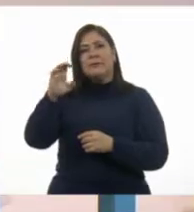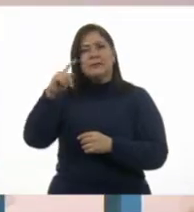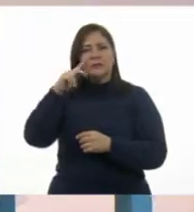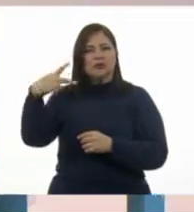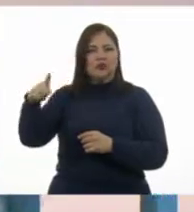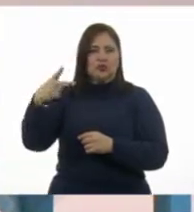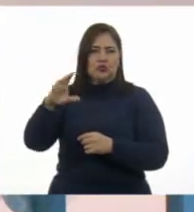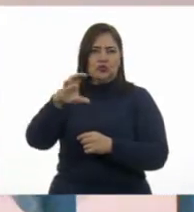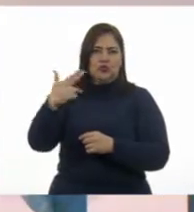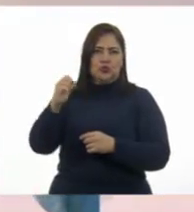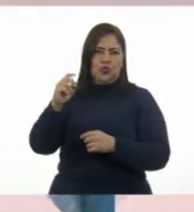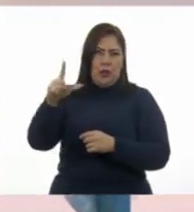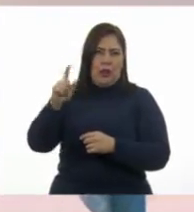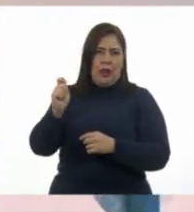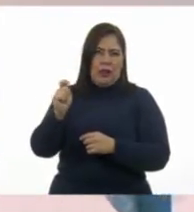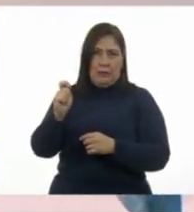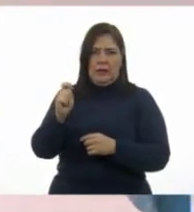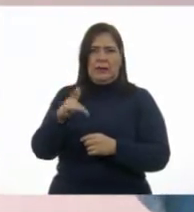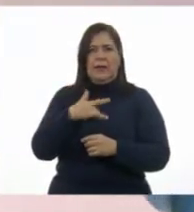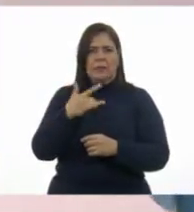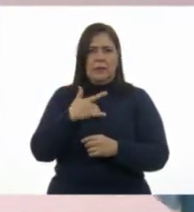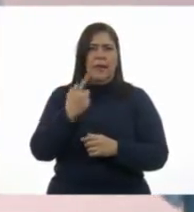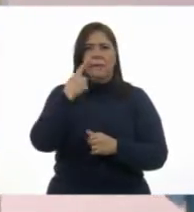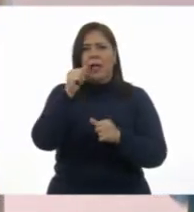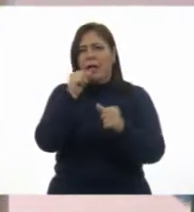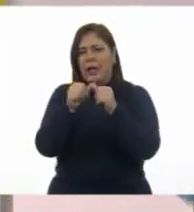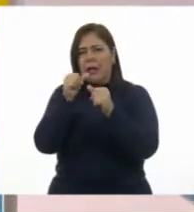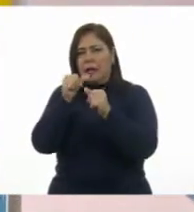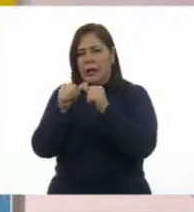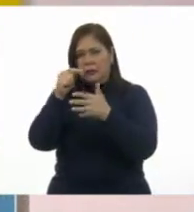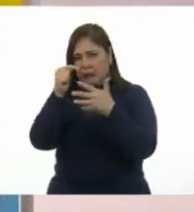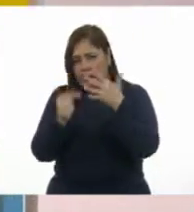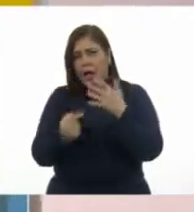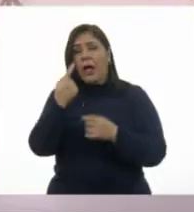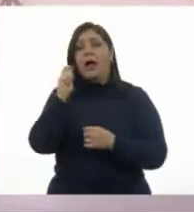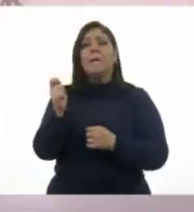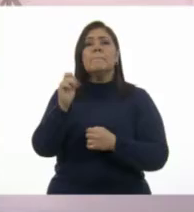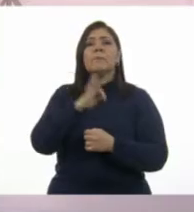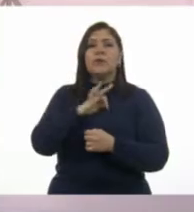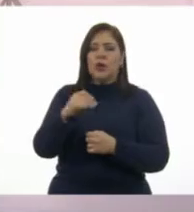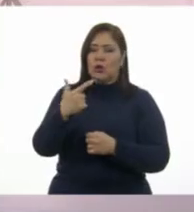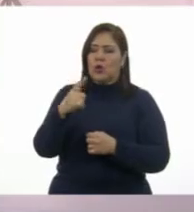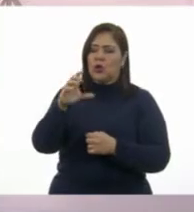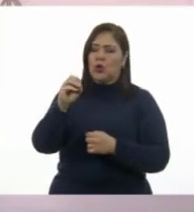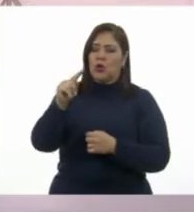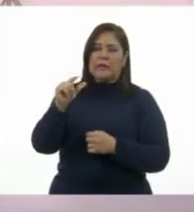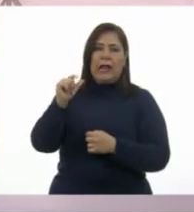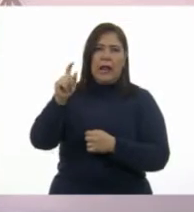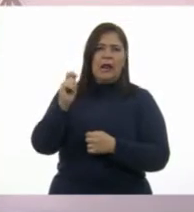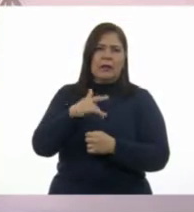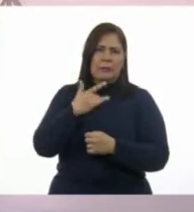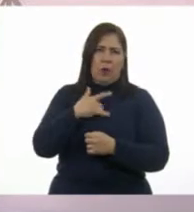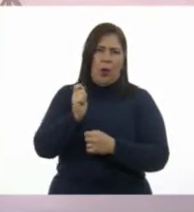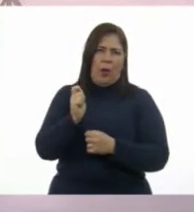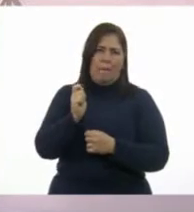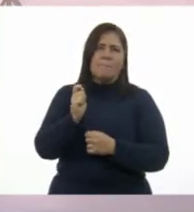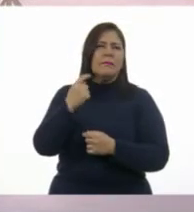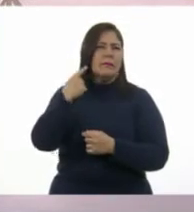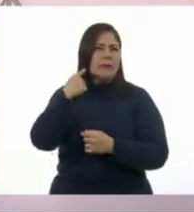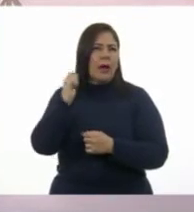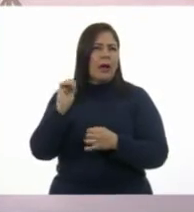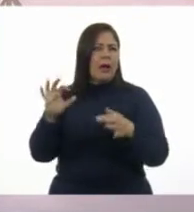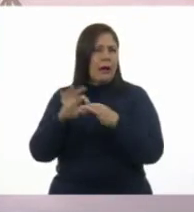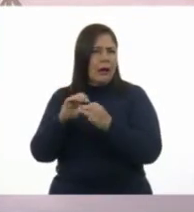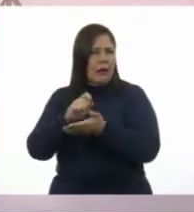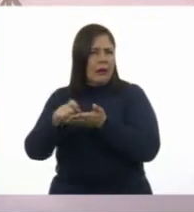Porque vamos a ver si en los textos la glotal está escrita correctamente. ¿Y te